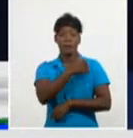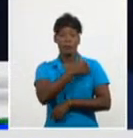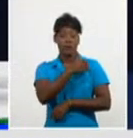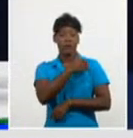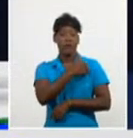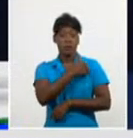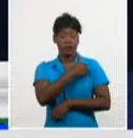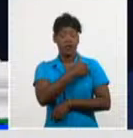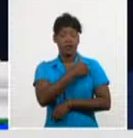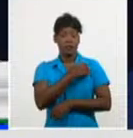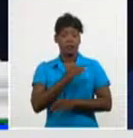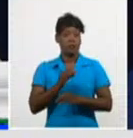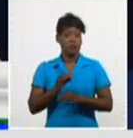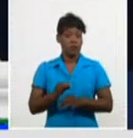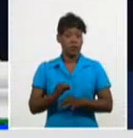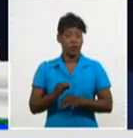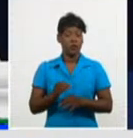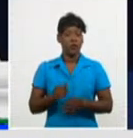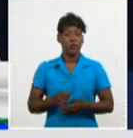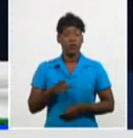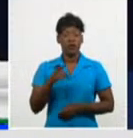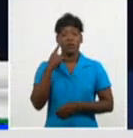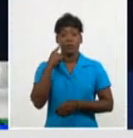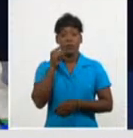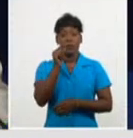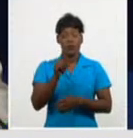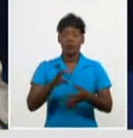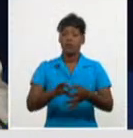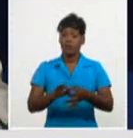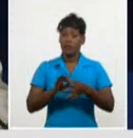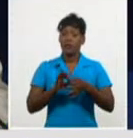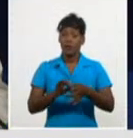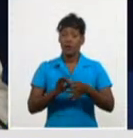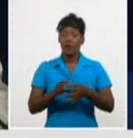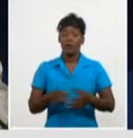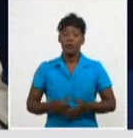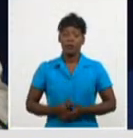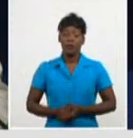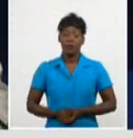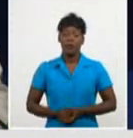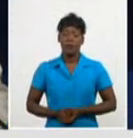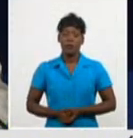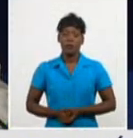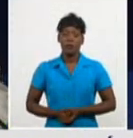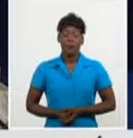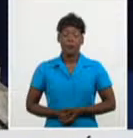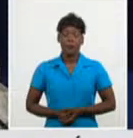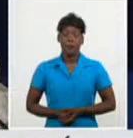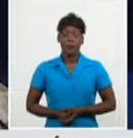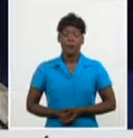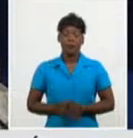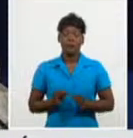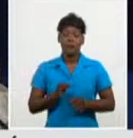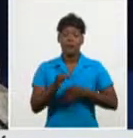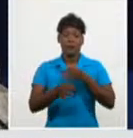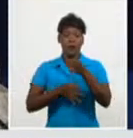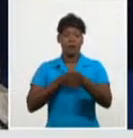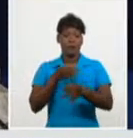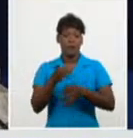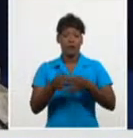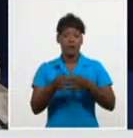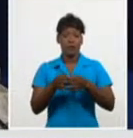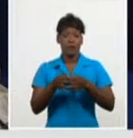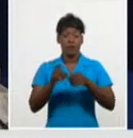Soto, que está reportado de grave. Como yo dije anteriormente, Cuba en el